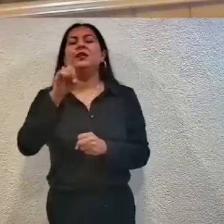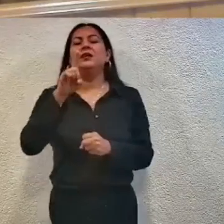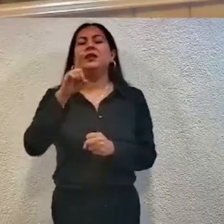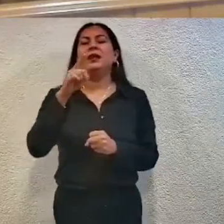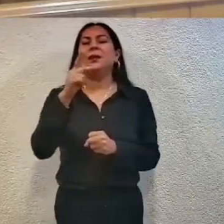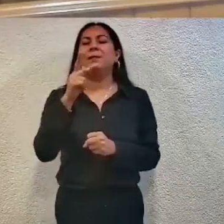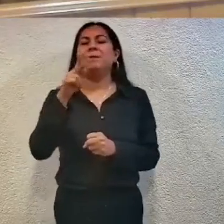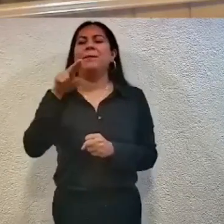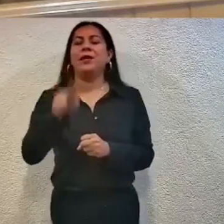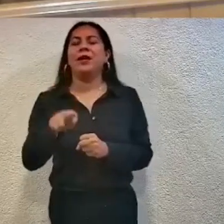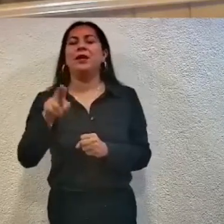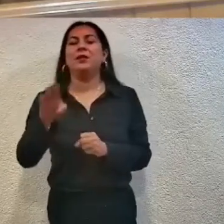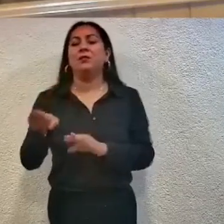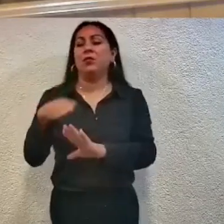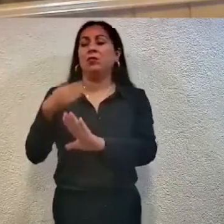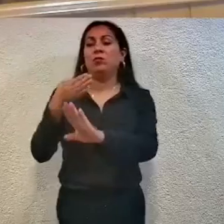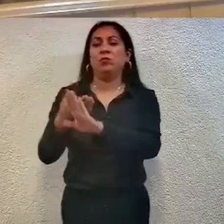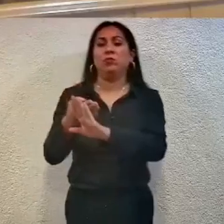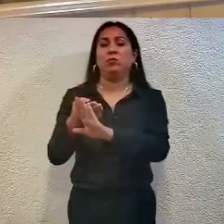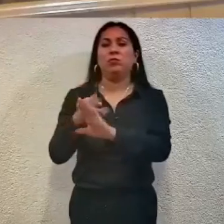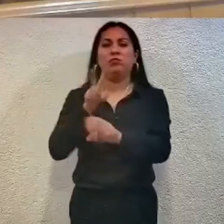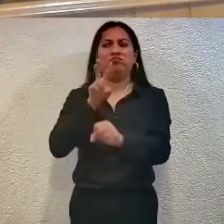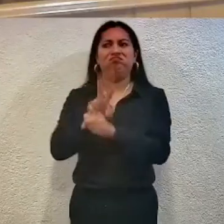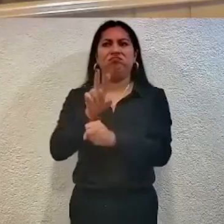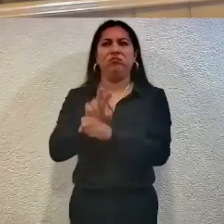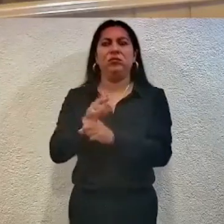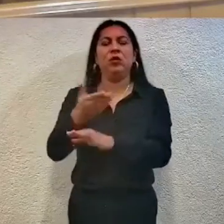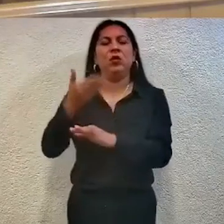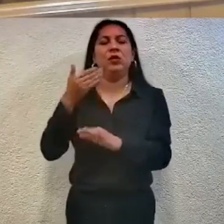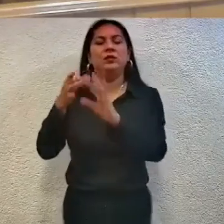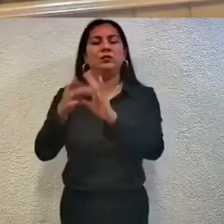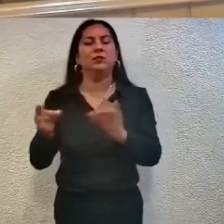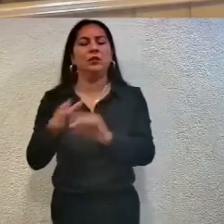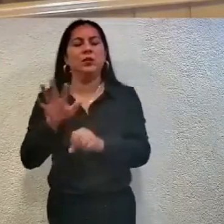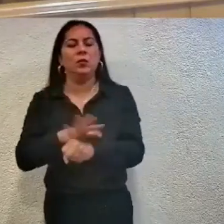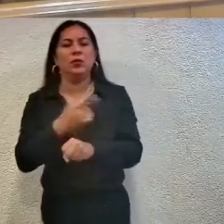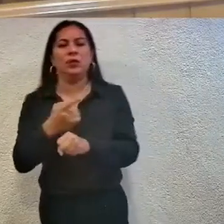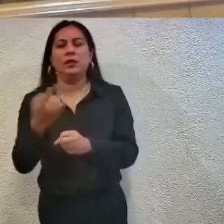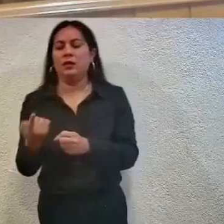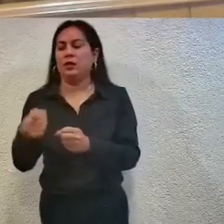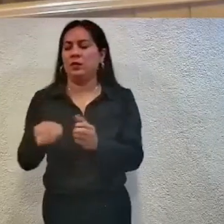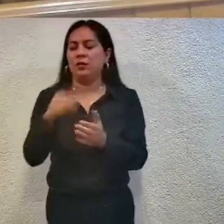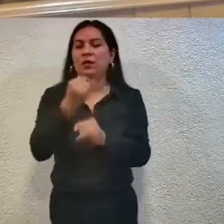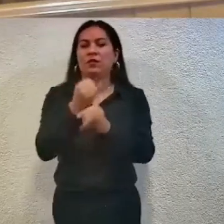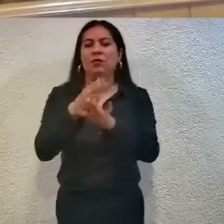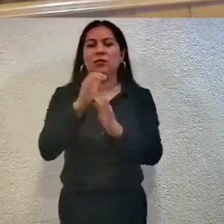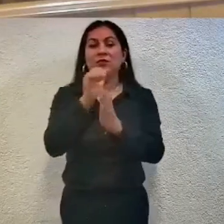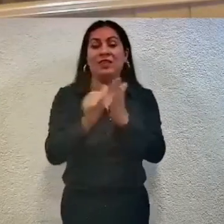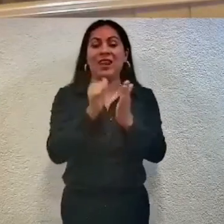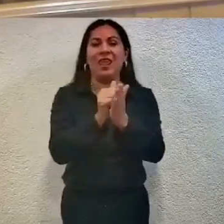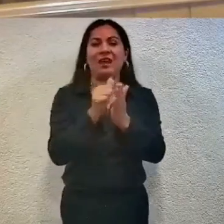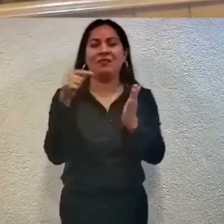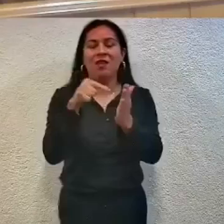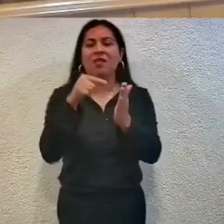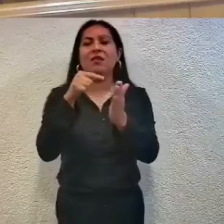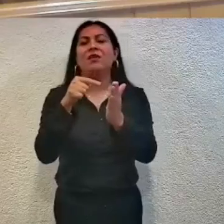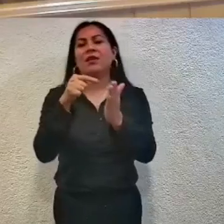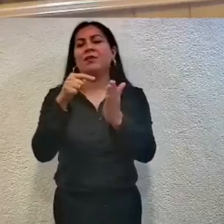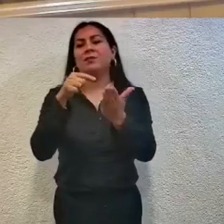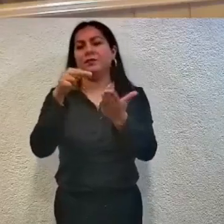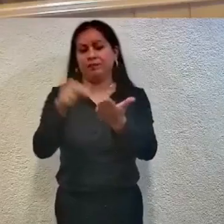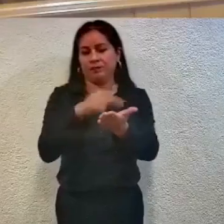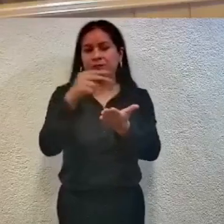y la responsabilidad del Partido Acción Nacional por culpa invigilando. Lo anterior porque, Conforme al contenido del